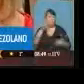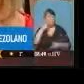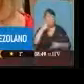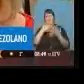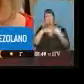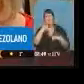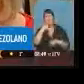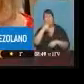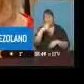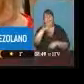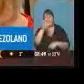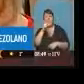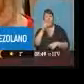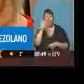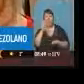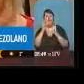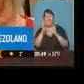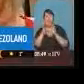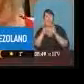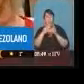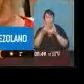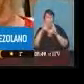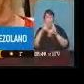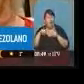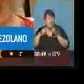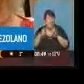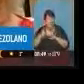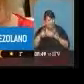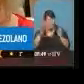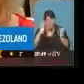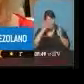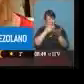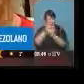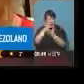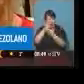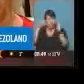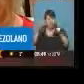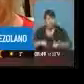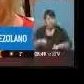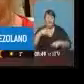que ellos buscan otro tipo de vías, y creo que las vías están agotadas y